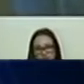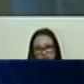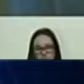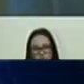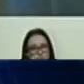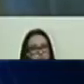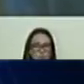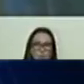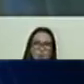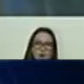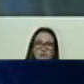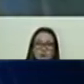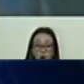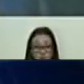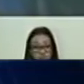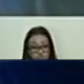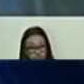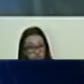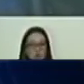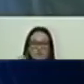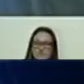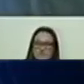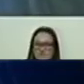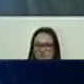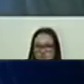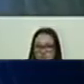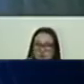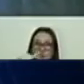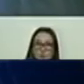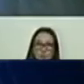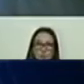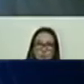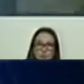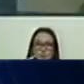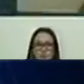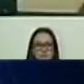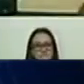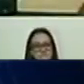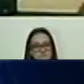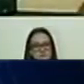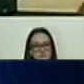Hoy nos toca con el voto. Al final los objetivos son los mismos.